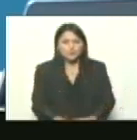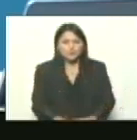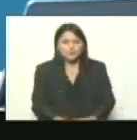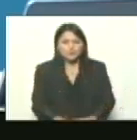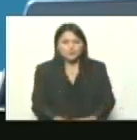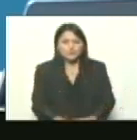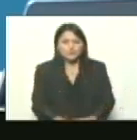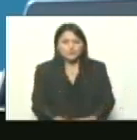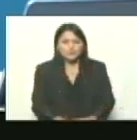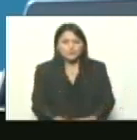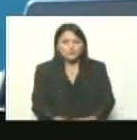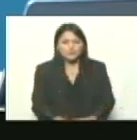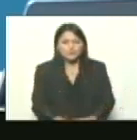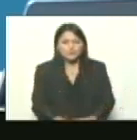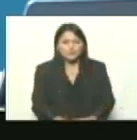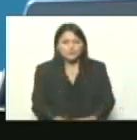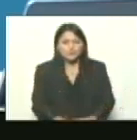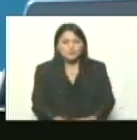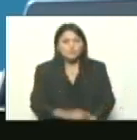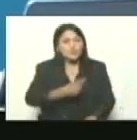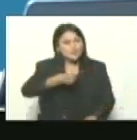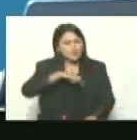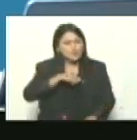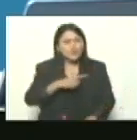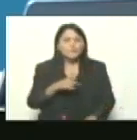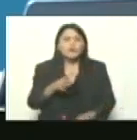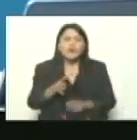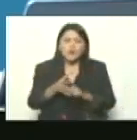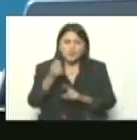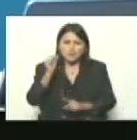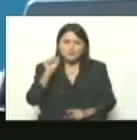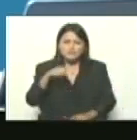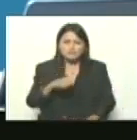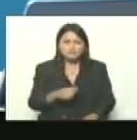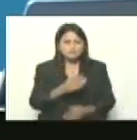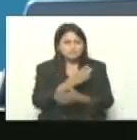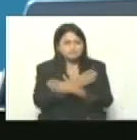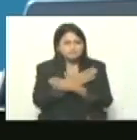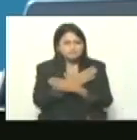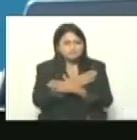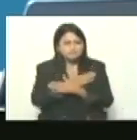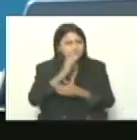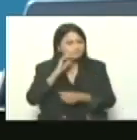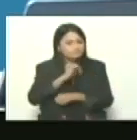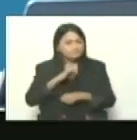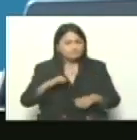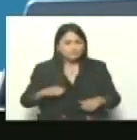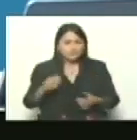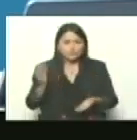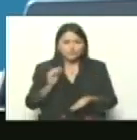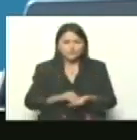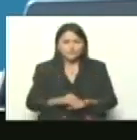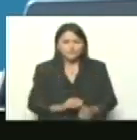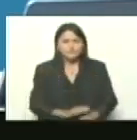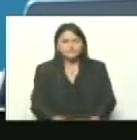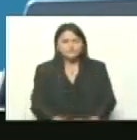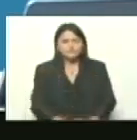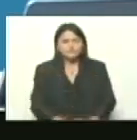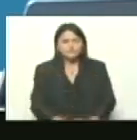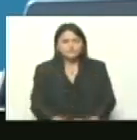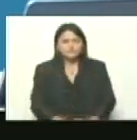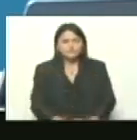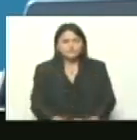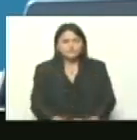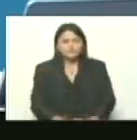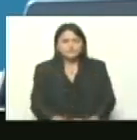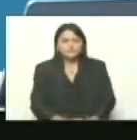Yapacana y de todos los parques nacionales. Lo vamos a lograr. Felicito a la Fuerza Armada Nacional Bolivariana una vez más. Al comandante estratégico